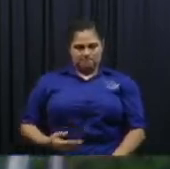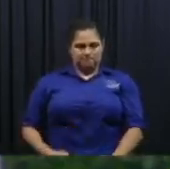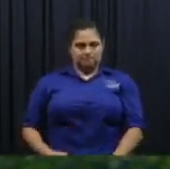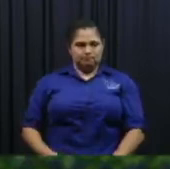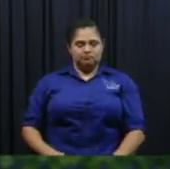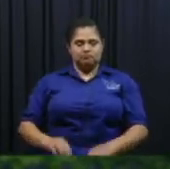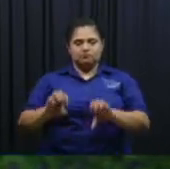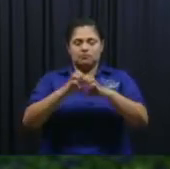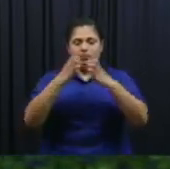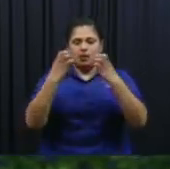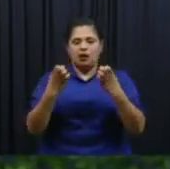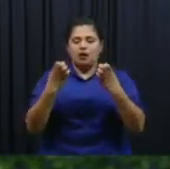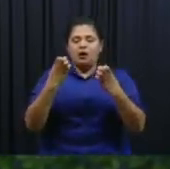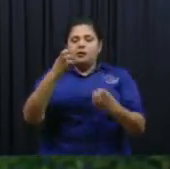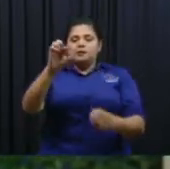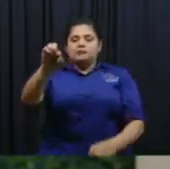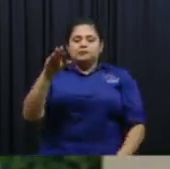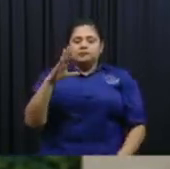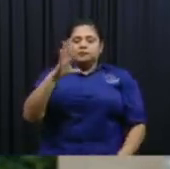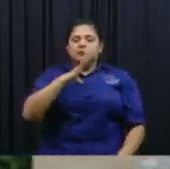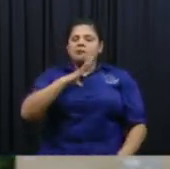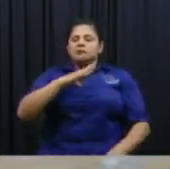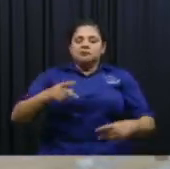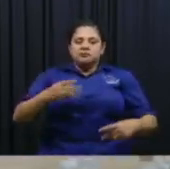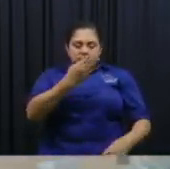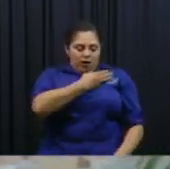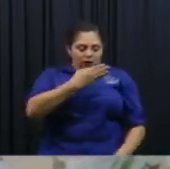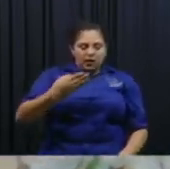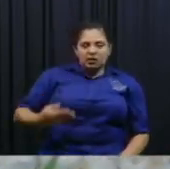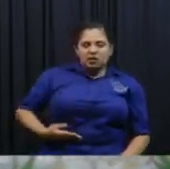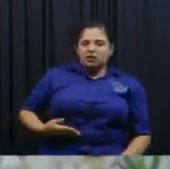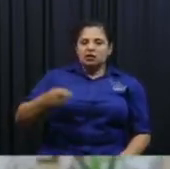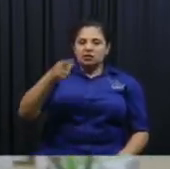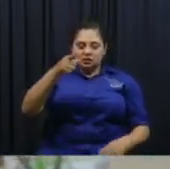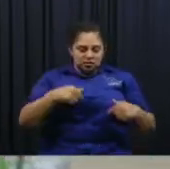O sea que la paz debe gobernar en nuestro corazón tranquilos